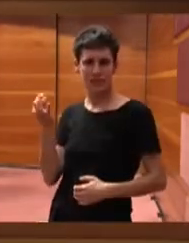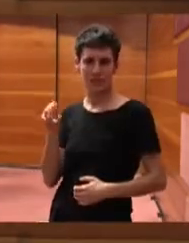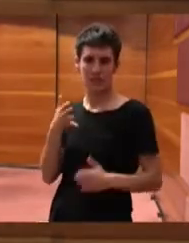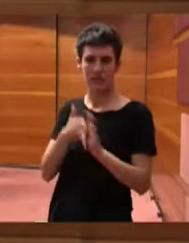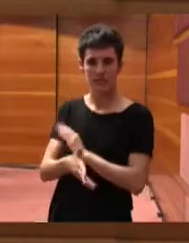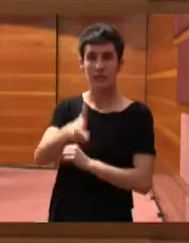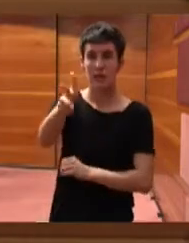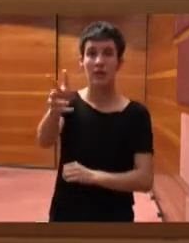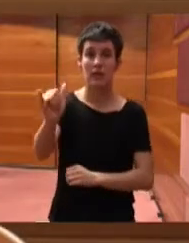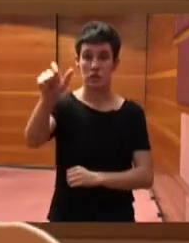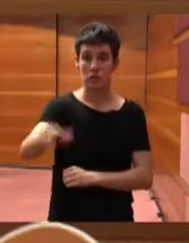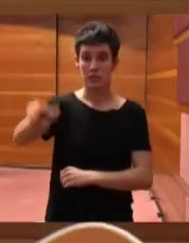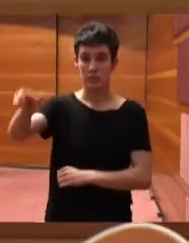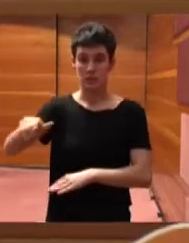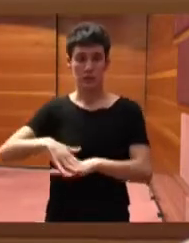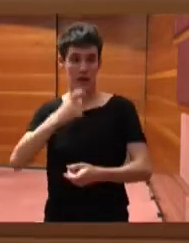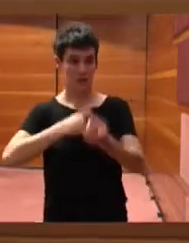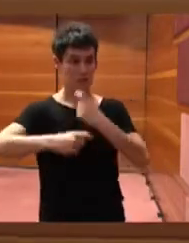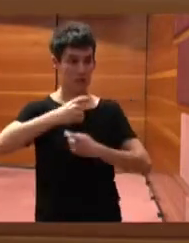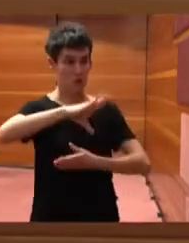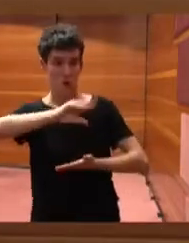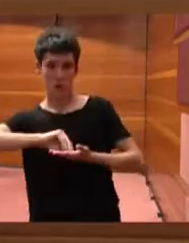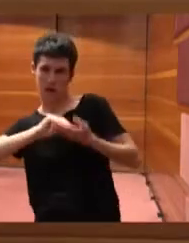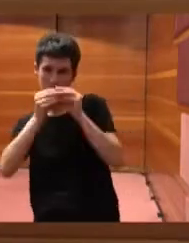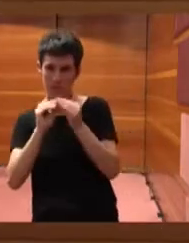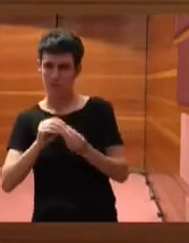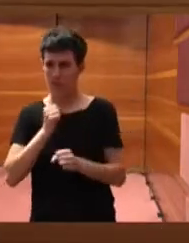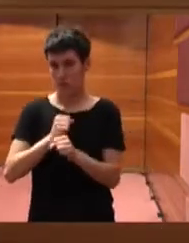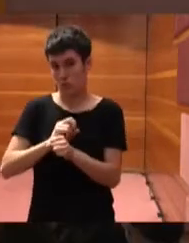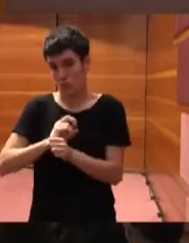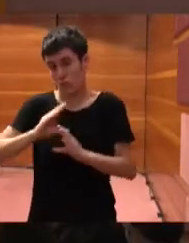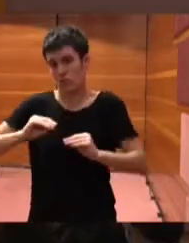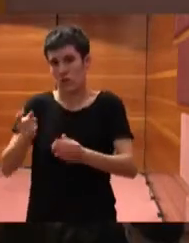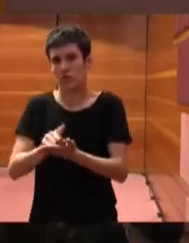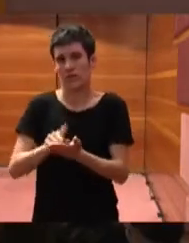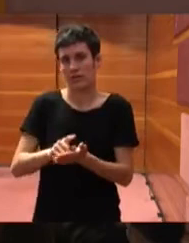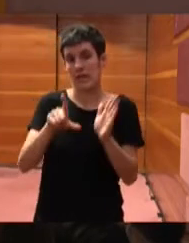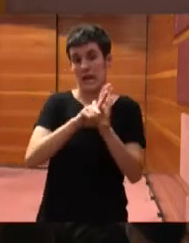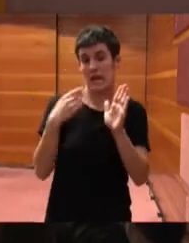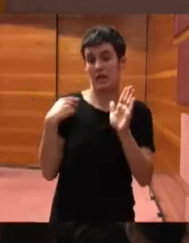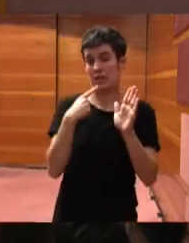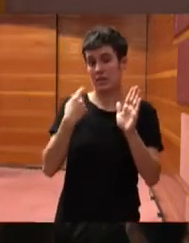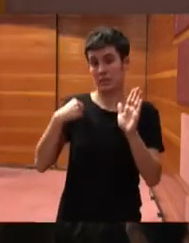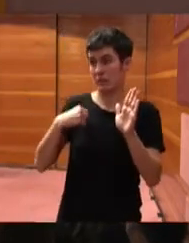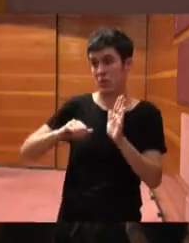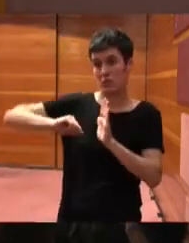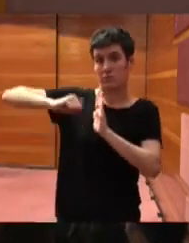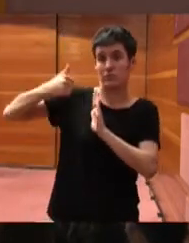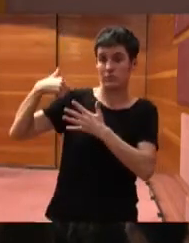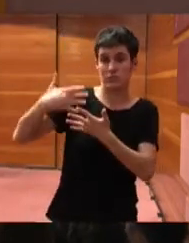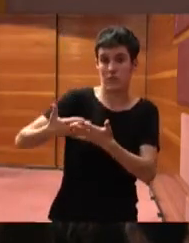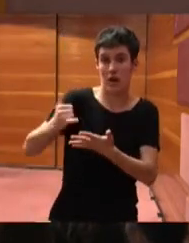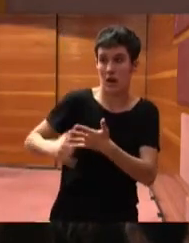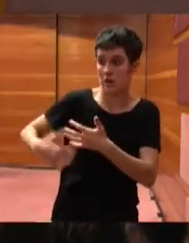ciudadanía de reutilizar la información. Esto desde la ley 37/2007 existe la posibilidad. Bueno, ahora vamos cerrando el